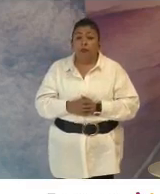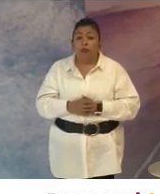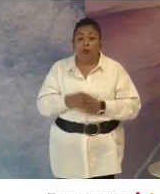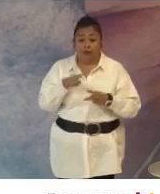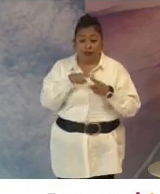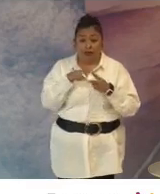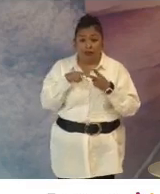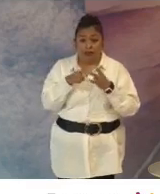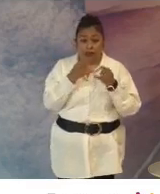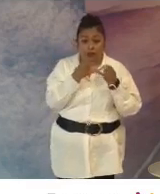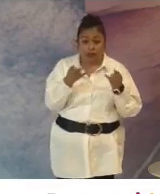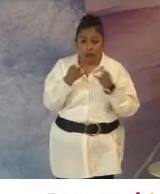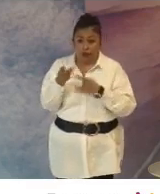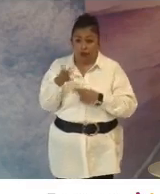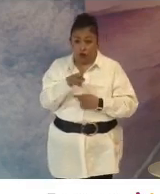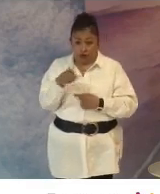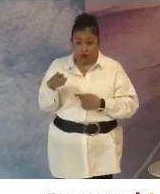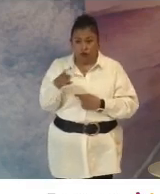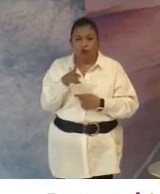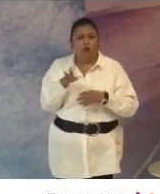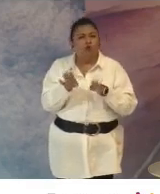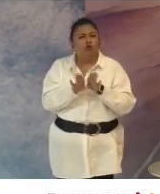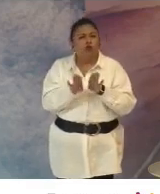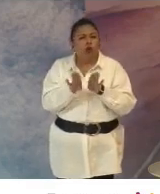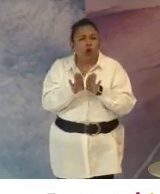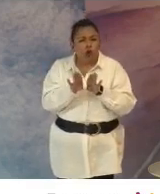Estas dos historias y cómo podemos